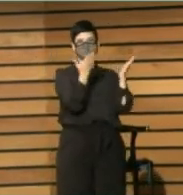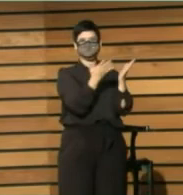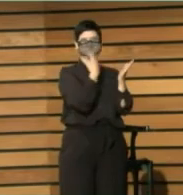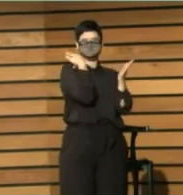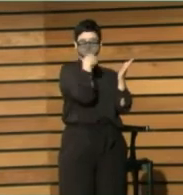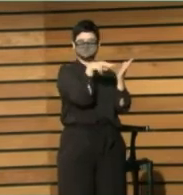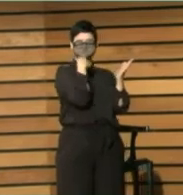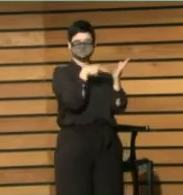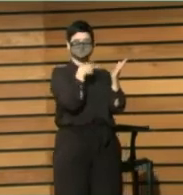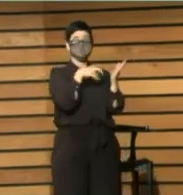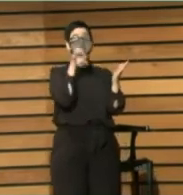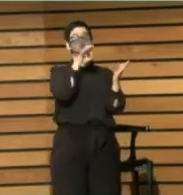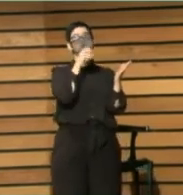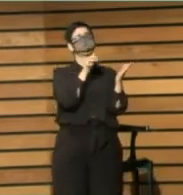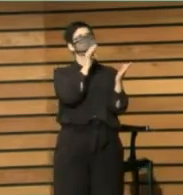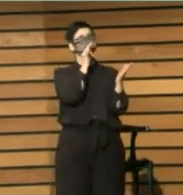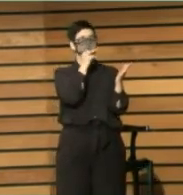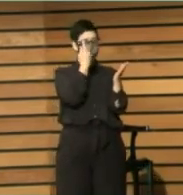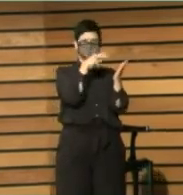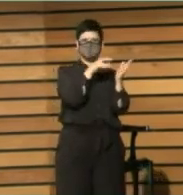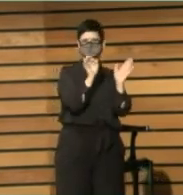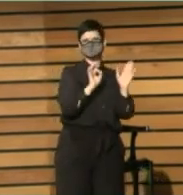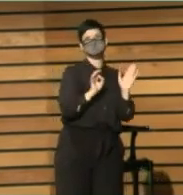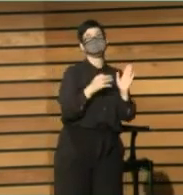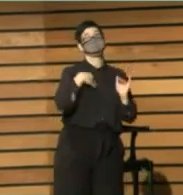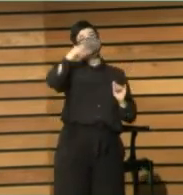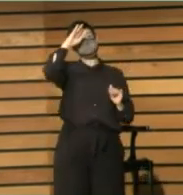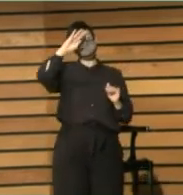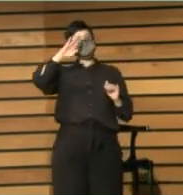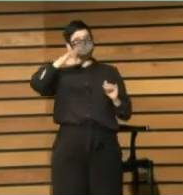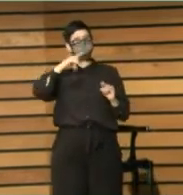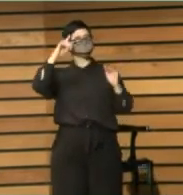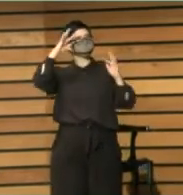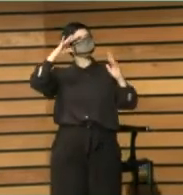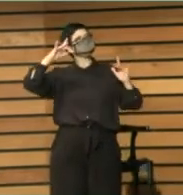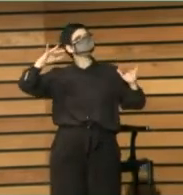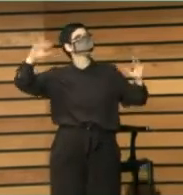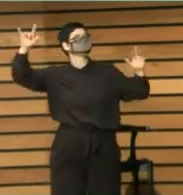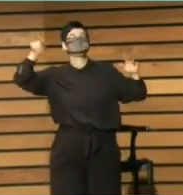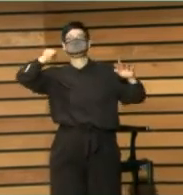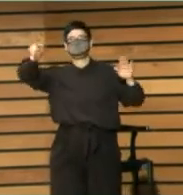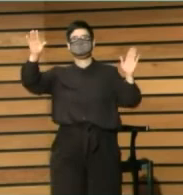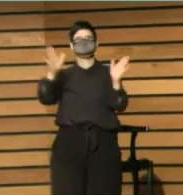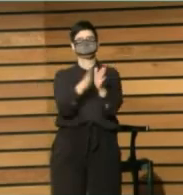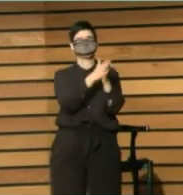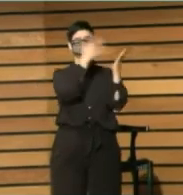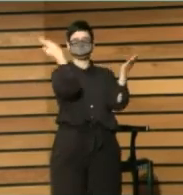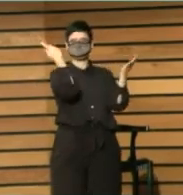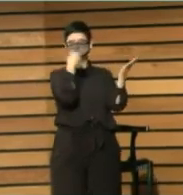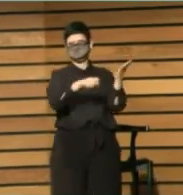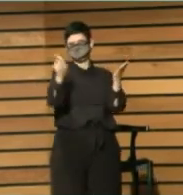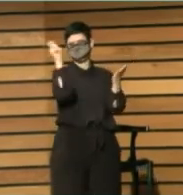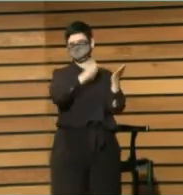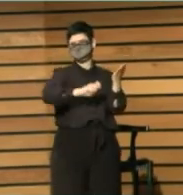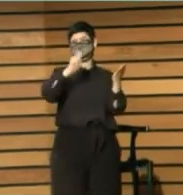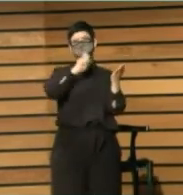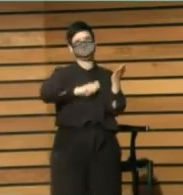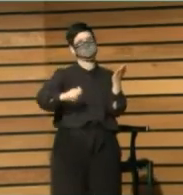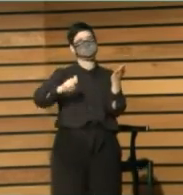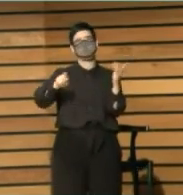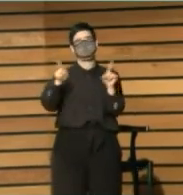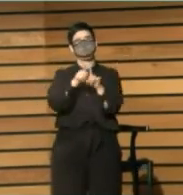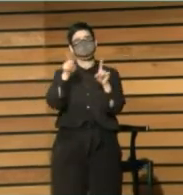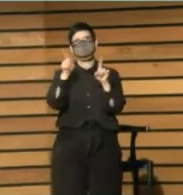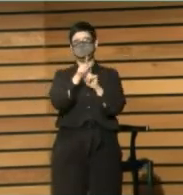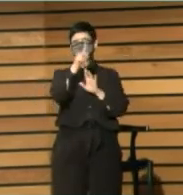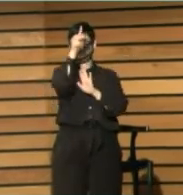leer. Mi padre era un soñador, un novelista que jamás pasó de las cuatro reglas y que además